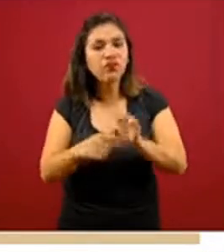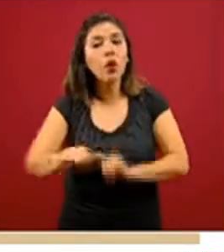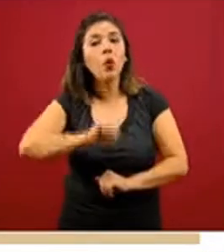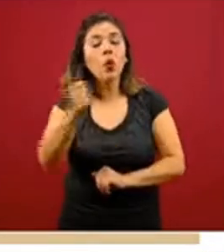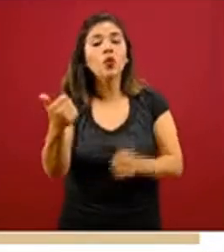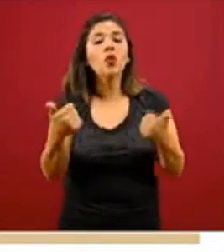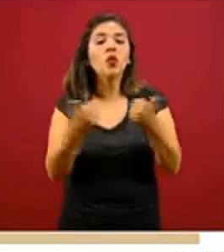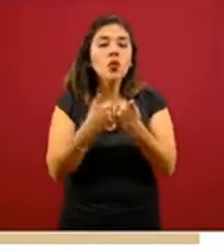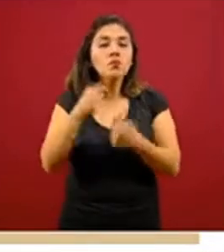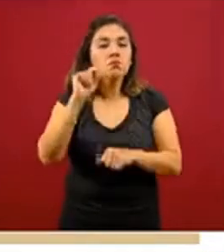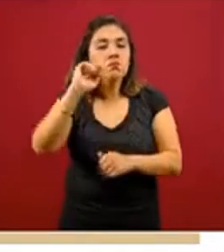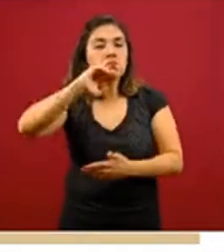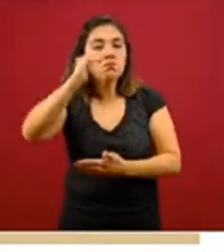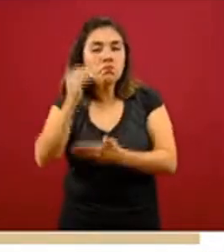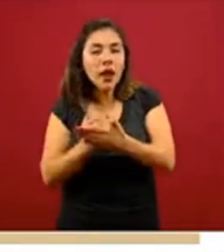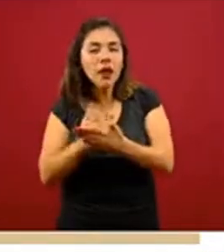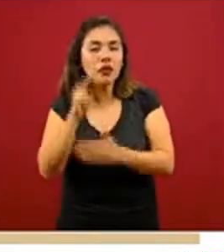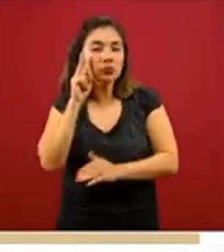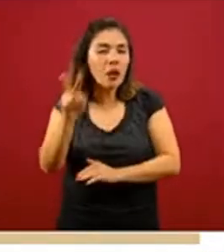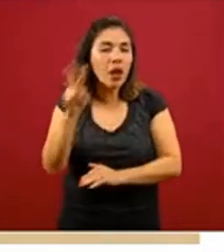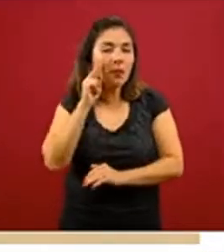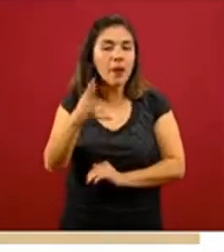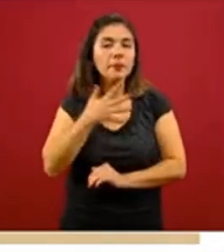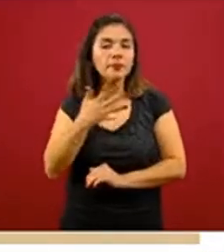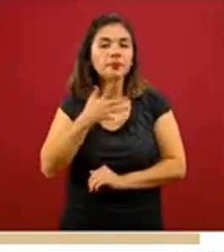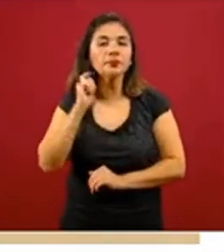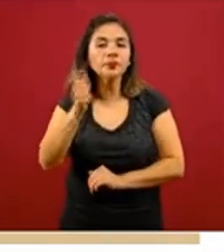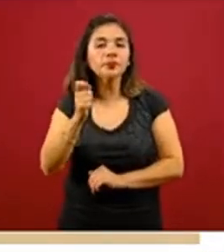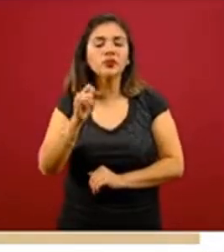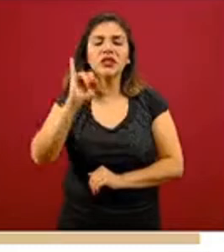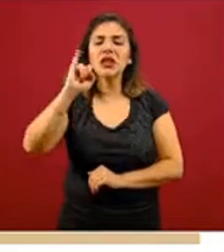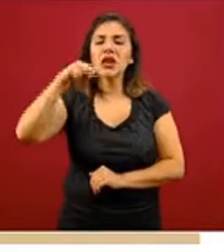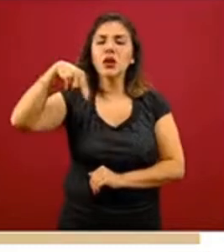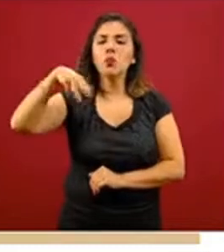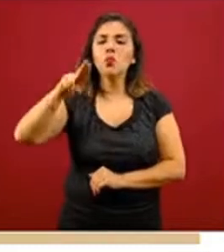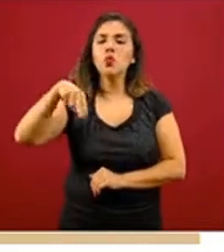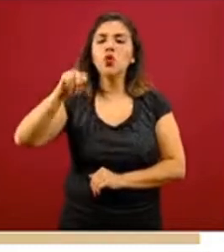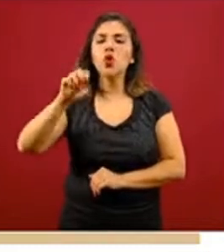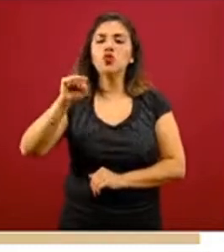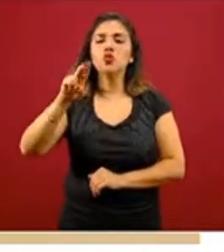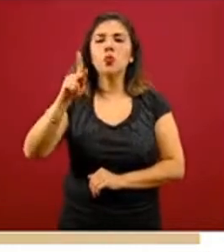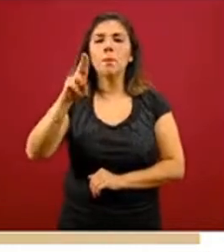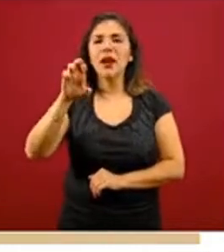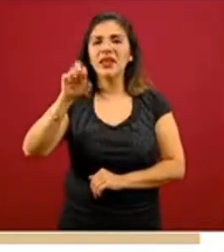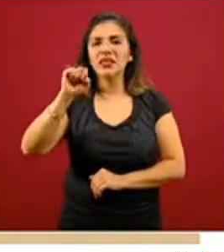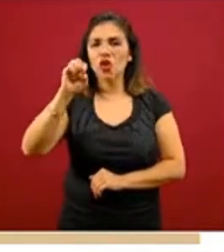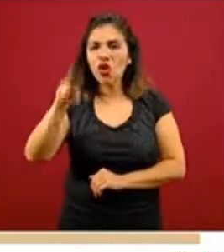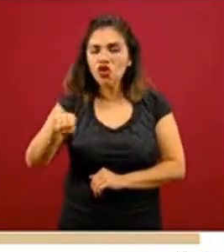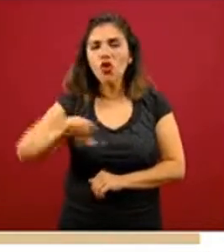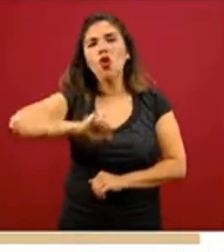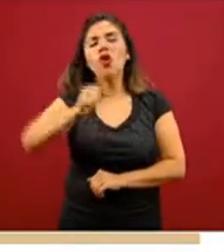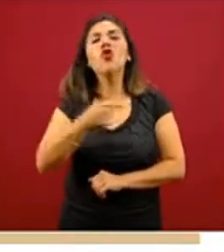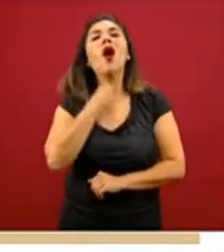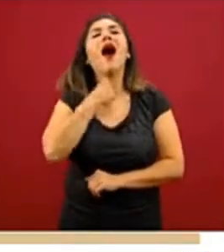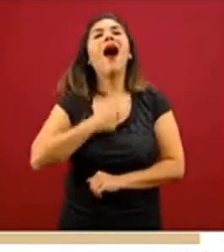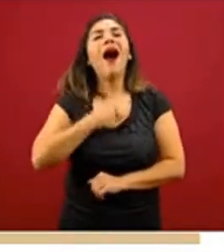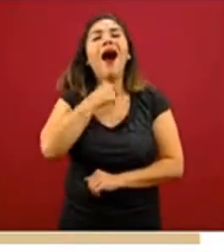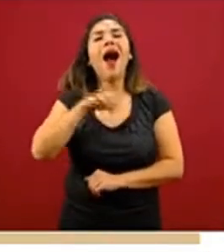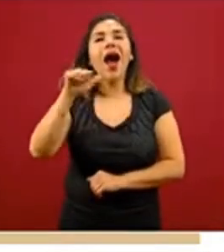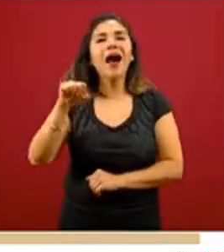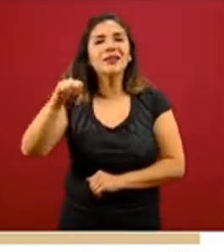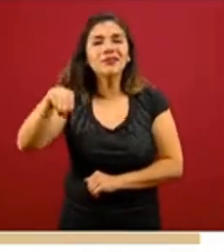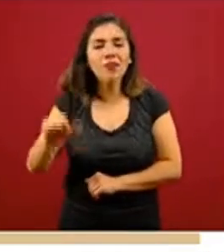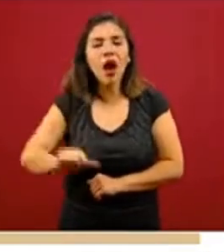con las menores proporciones observadas, la inmunosupresión, el asma como tal y